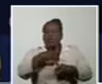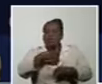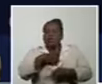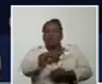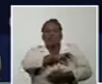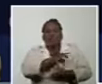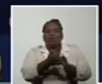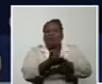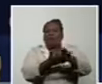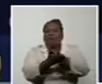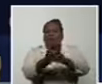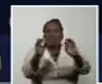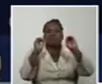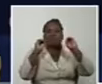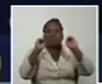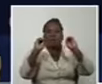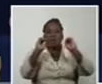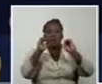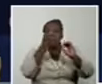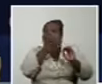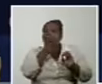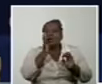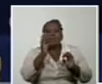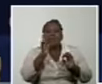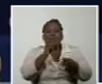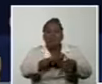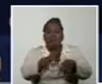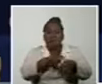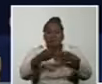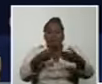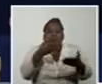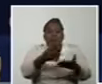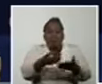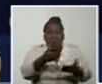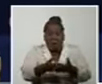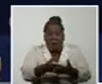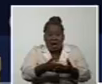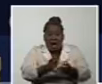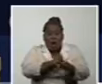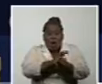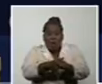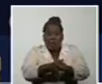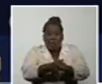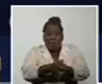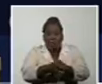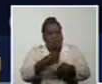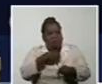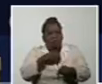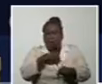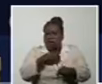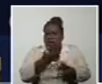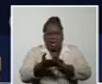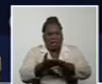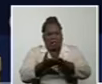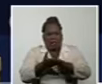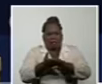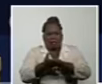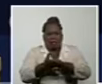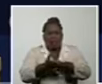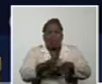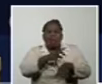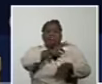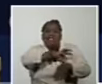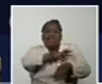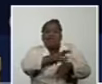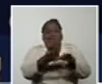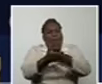síntoma en el momento que se les realizó la prueba. Después, en Boston, se